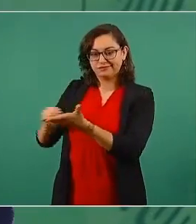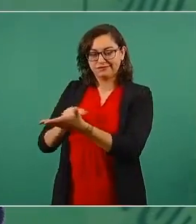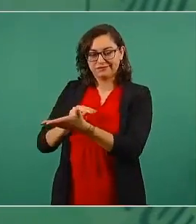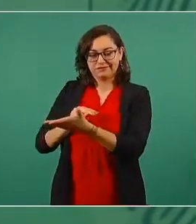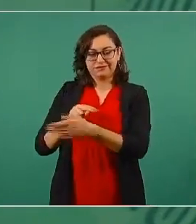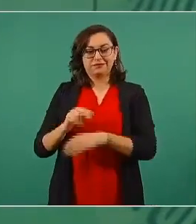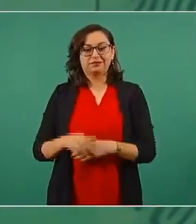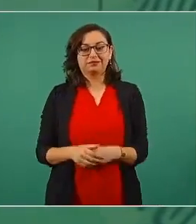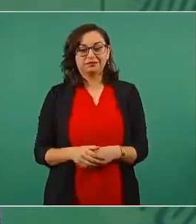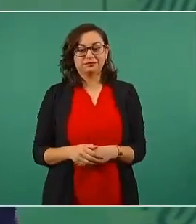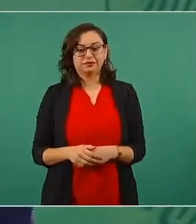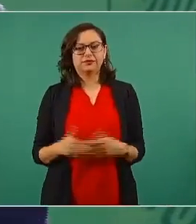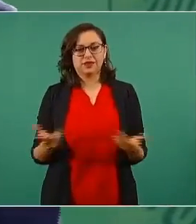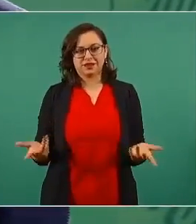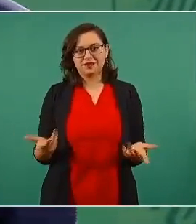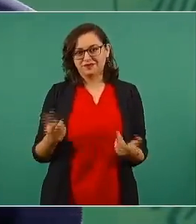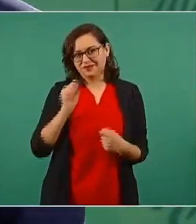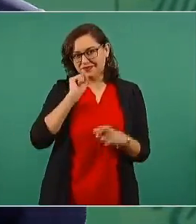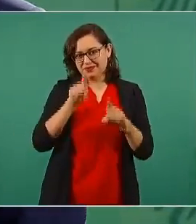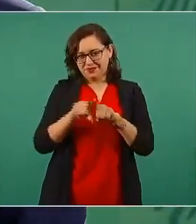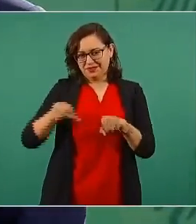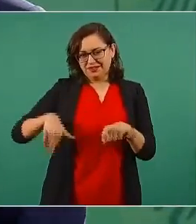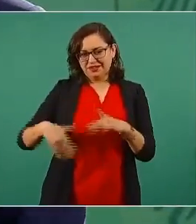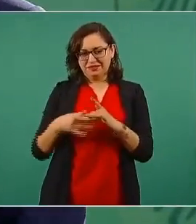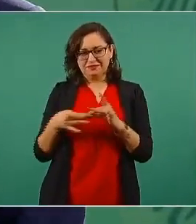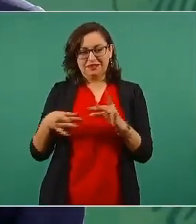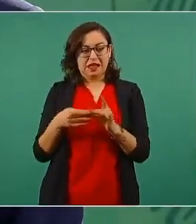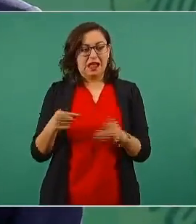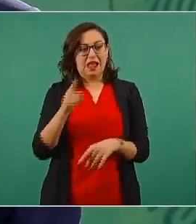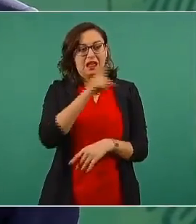los conservadores fueron a buscar a Santana